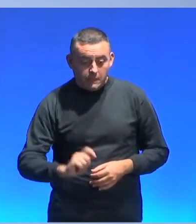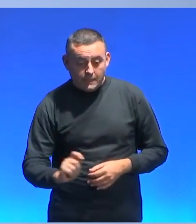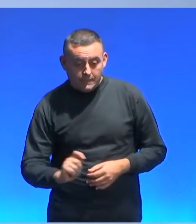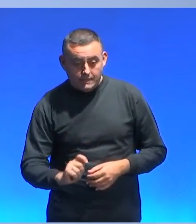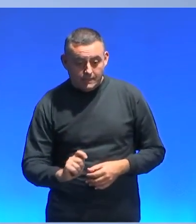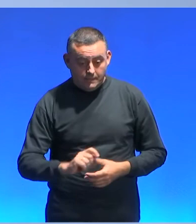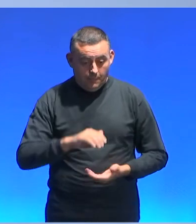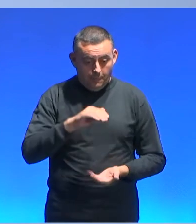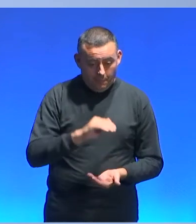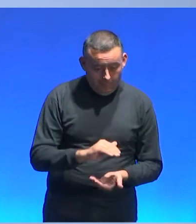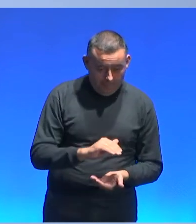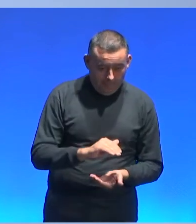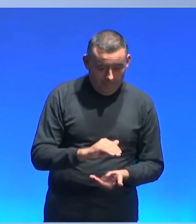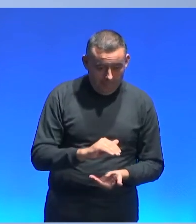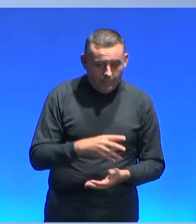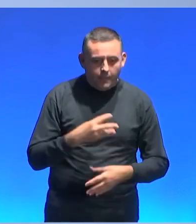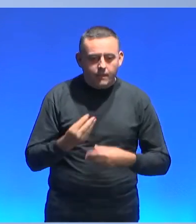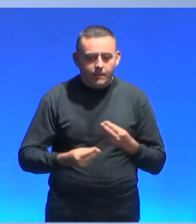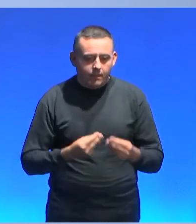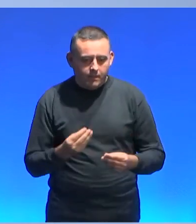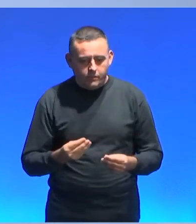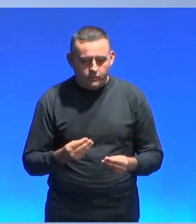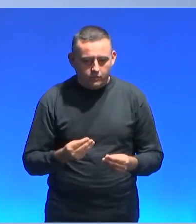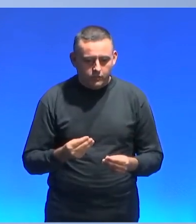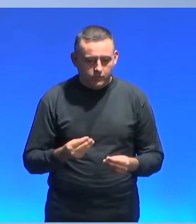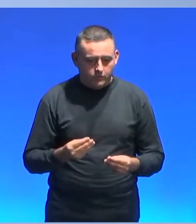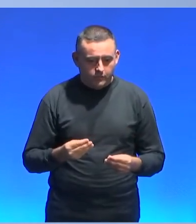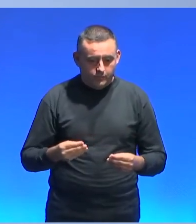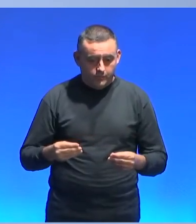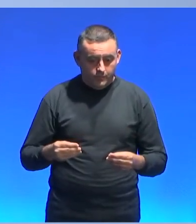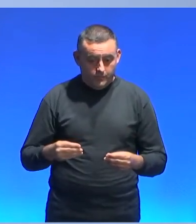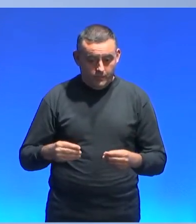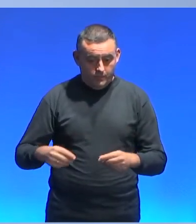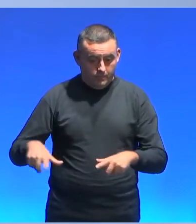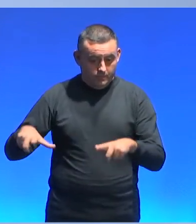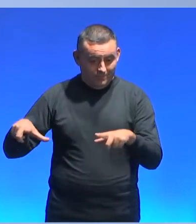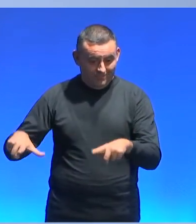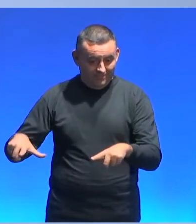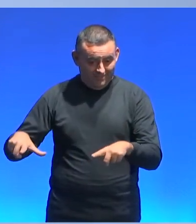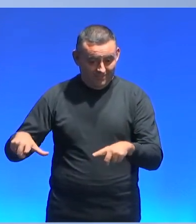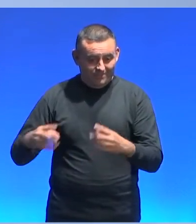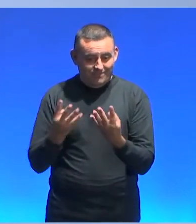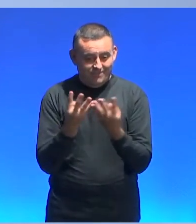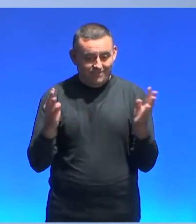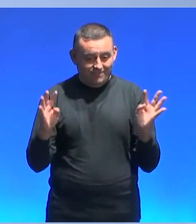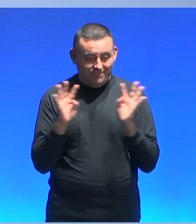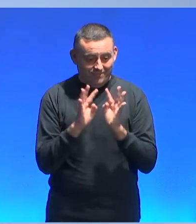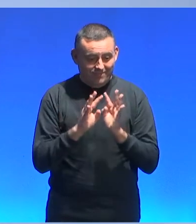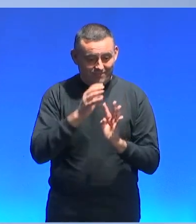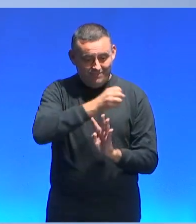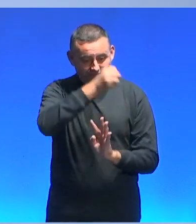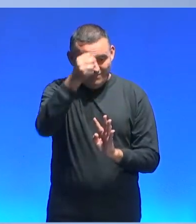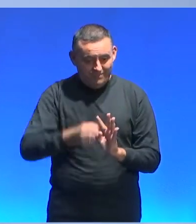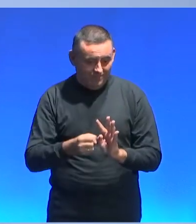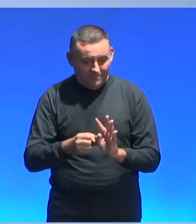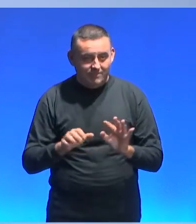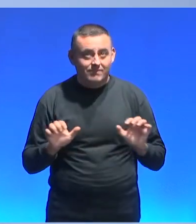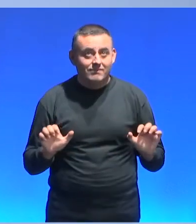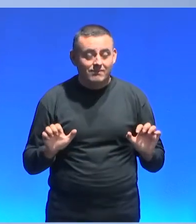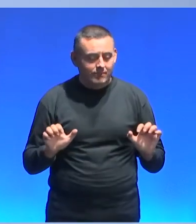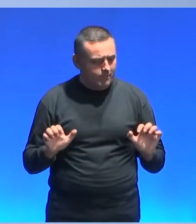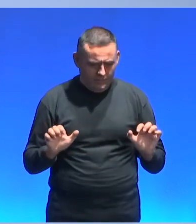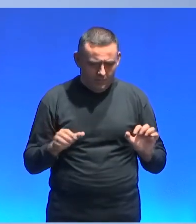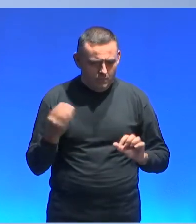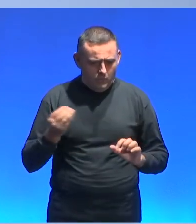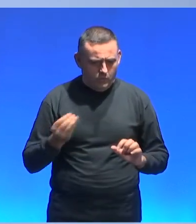en lugar que tenerlo en el corralito, lo tenemos en una manta. Ya esto hace un cambio